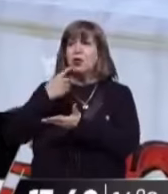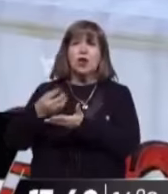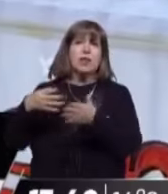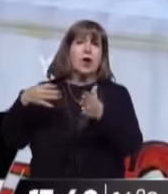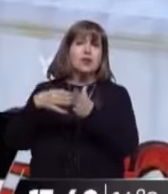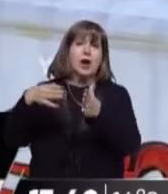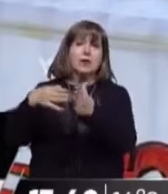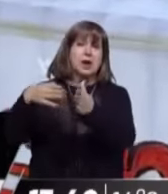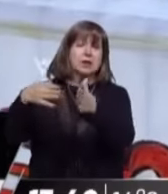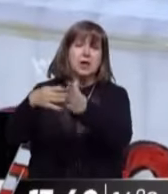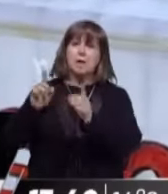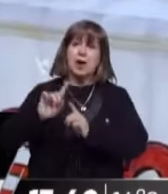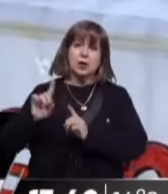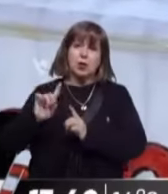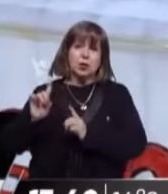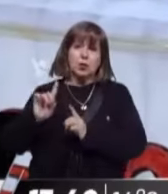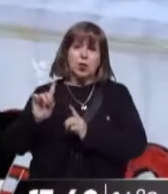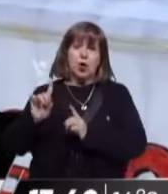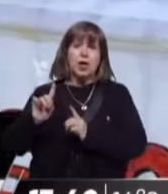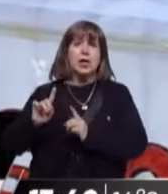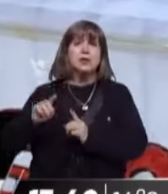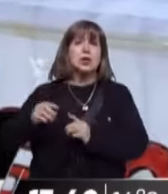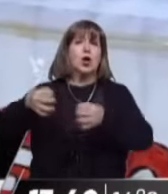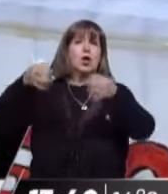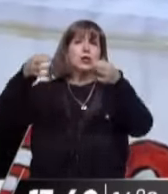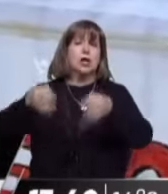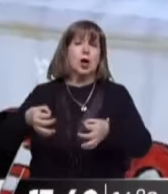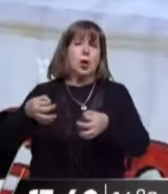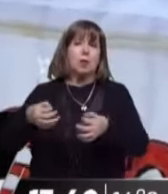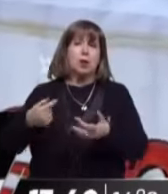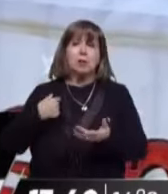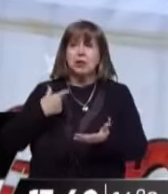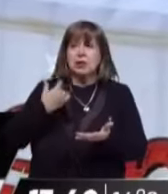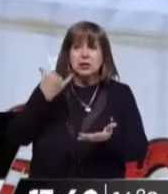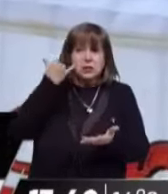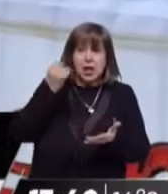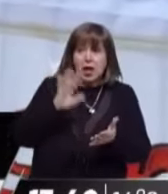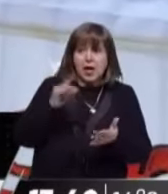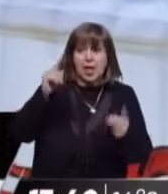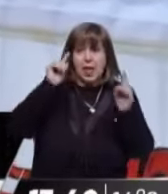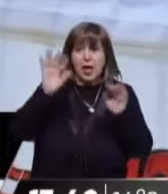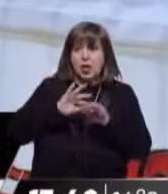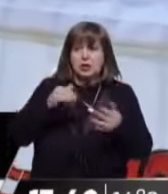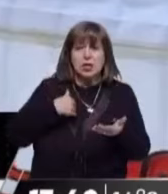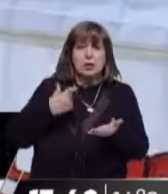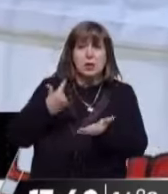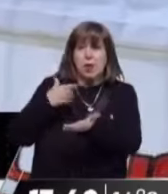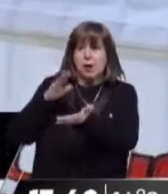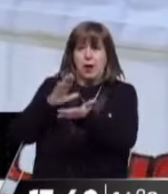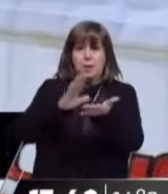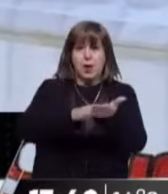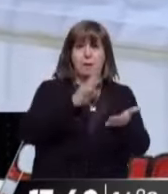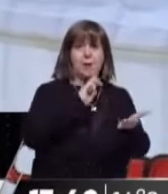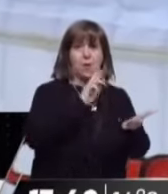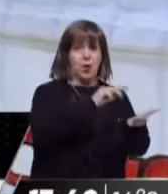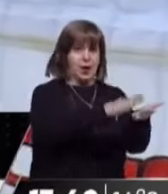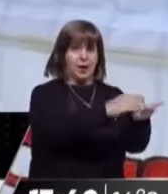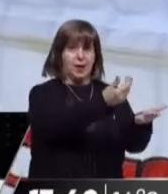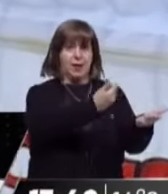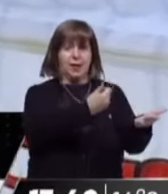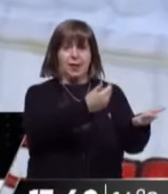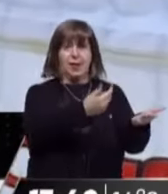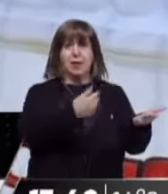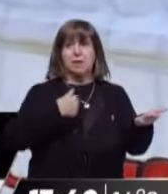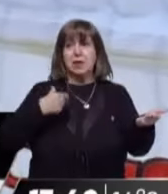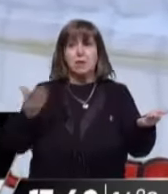ni dilaciones, hizo lo que correspondía ante la no existencia de delito, porque las mismas pruebas de ellas y pruebas que yo